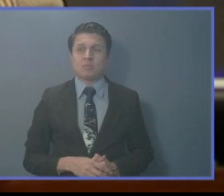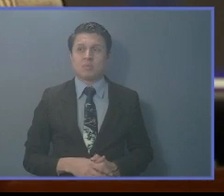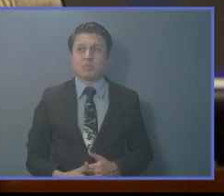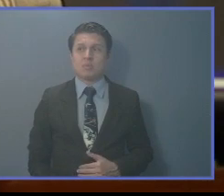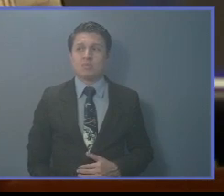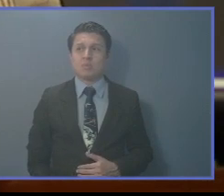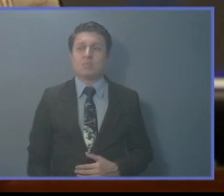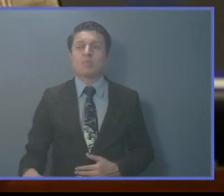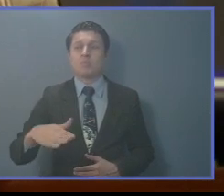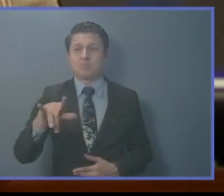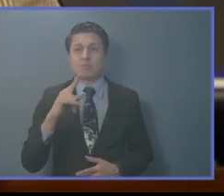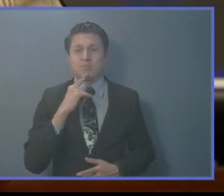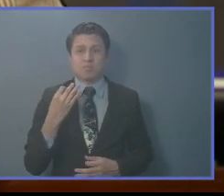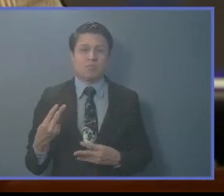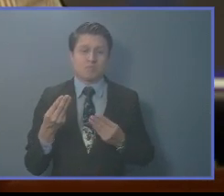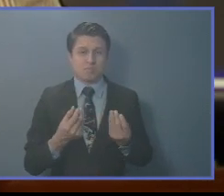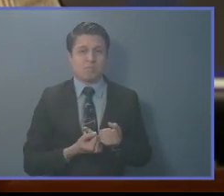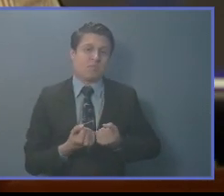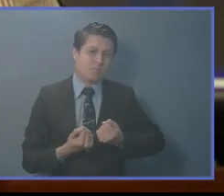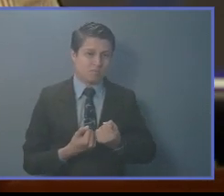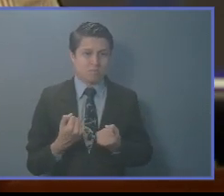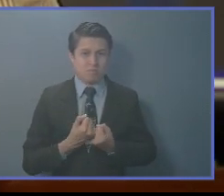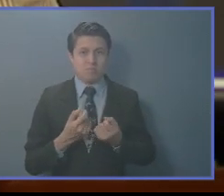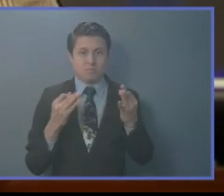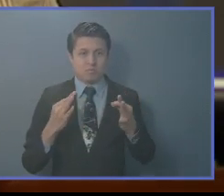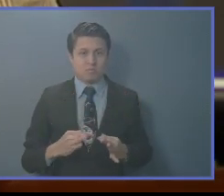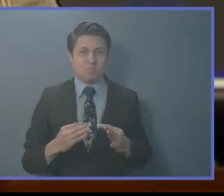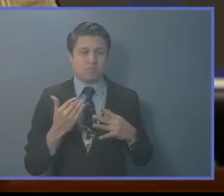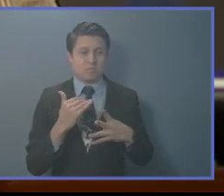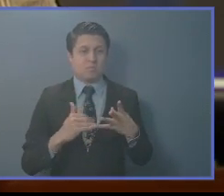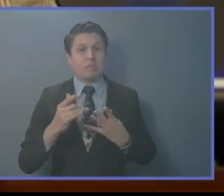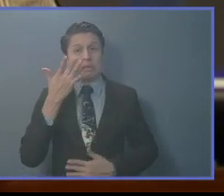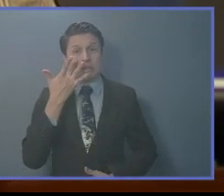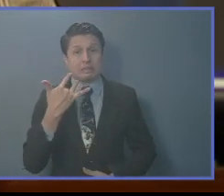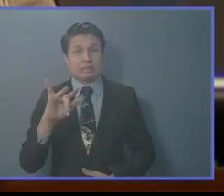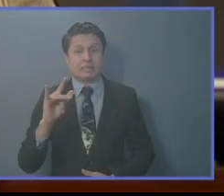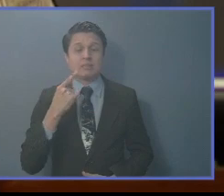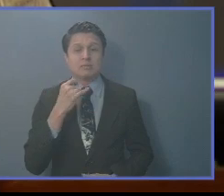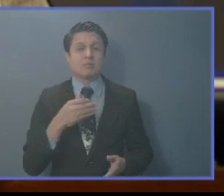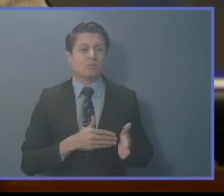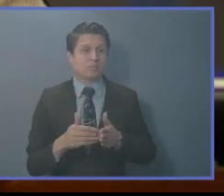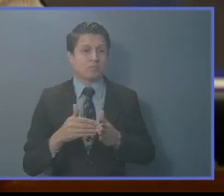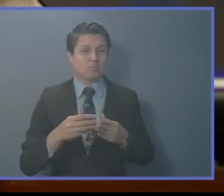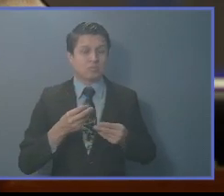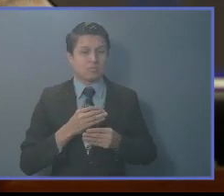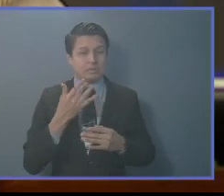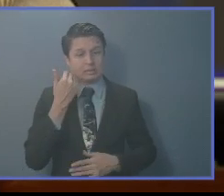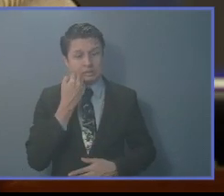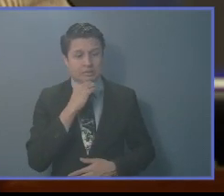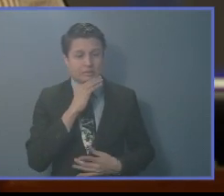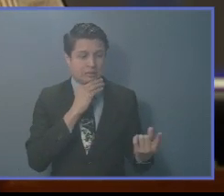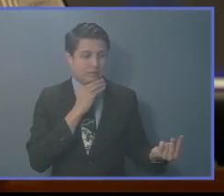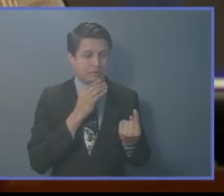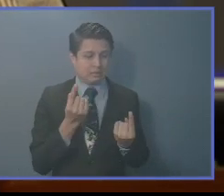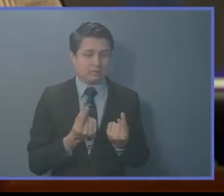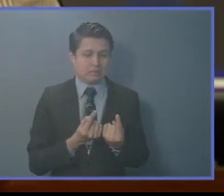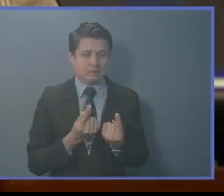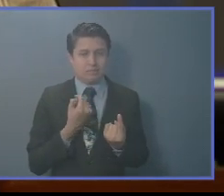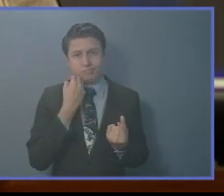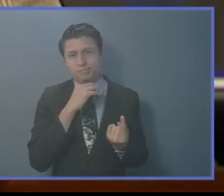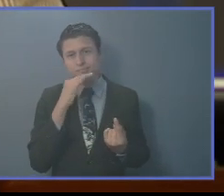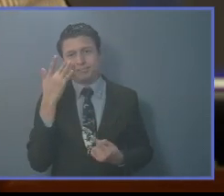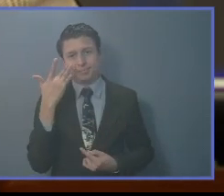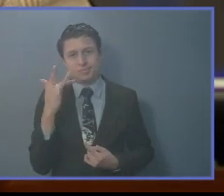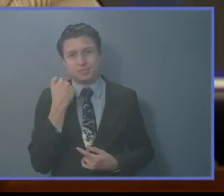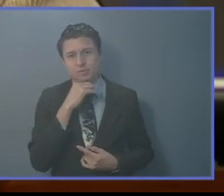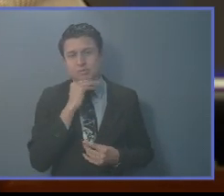trabajador el EPP adecuado según el nivel de riesgo biológico el cual el trabajador se expone en el lugar de trabajo durante el ejercicio de sus